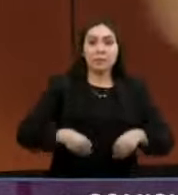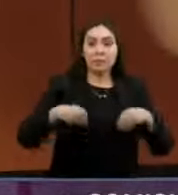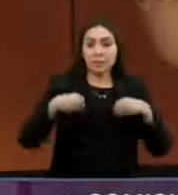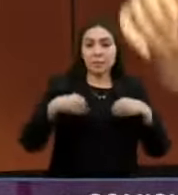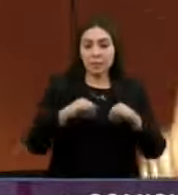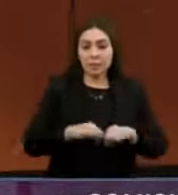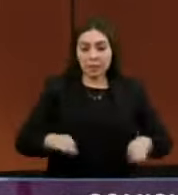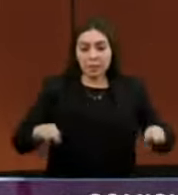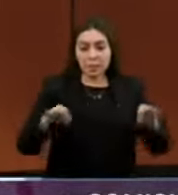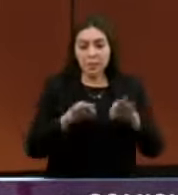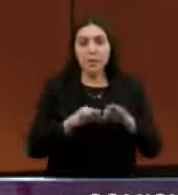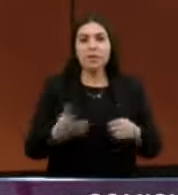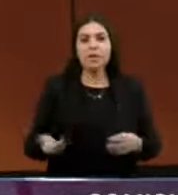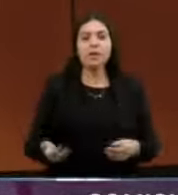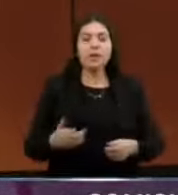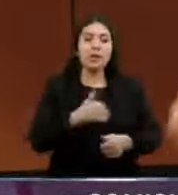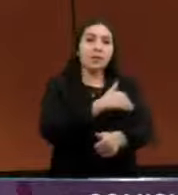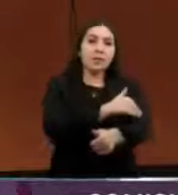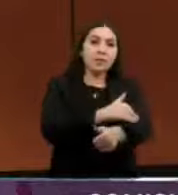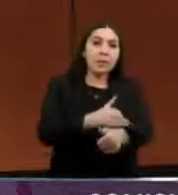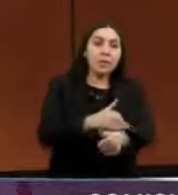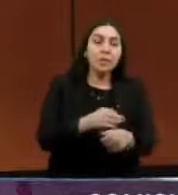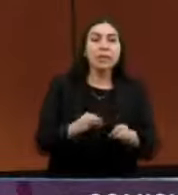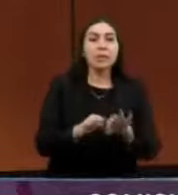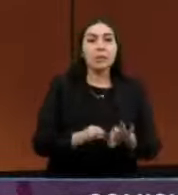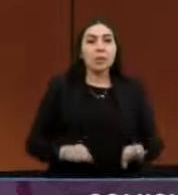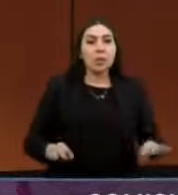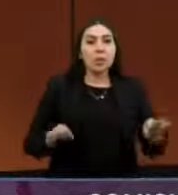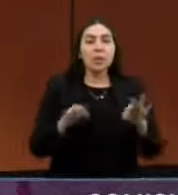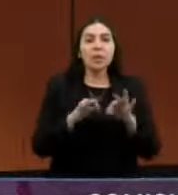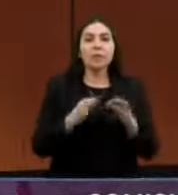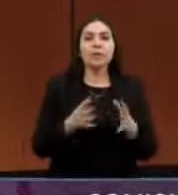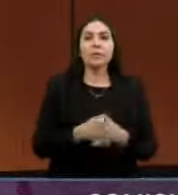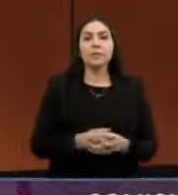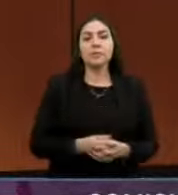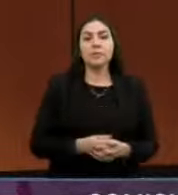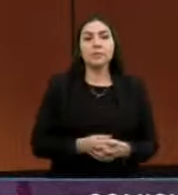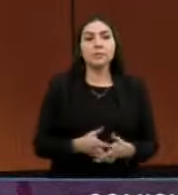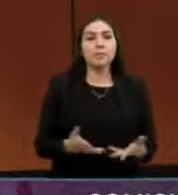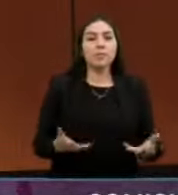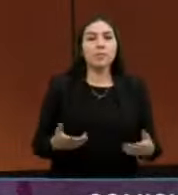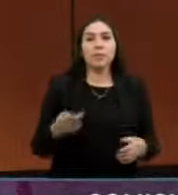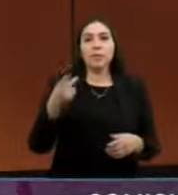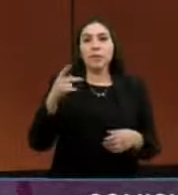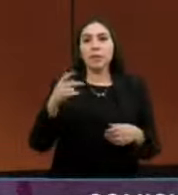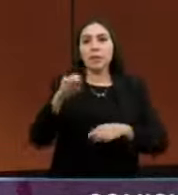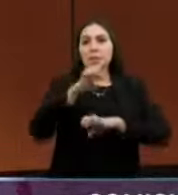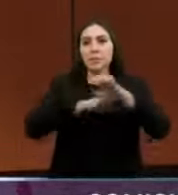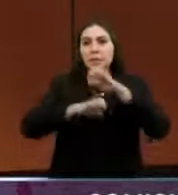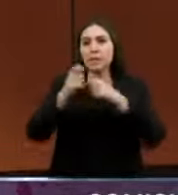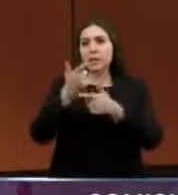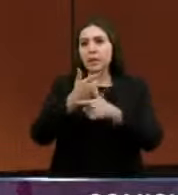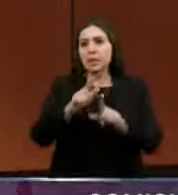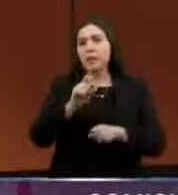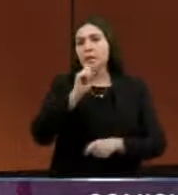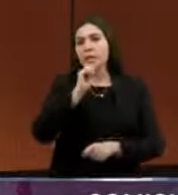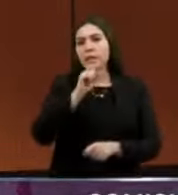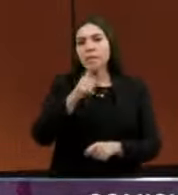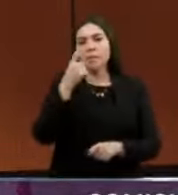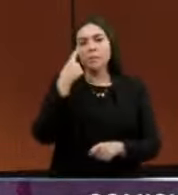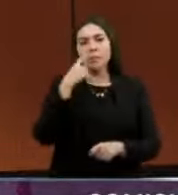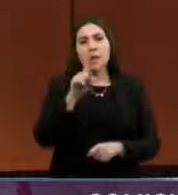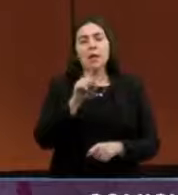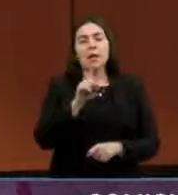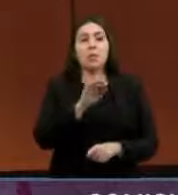la familia es importante, de una libre empresa y de la posibilidad,